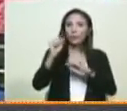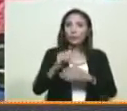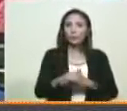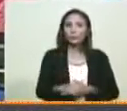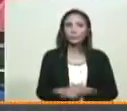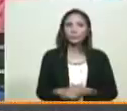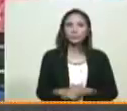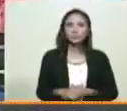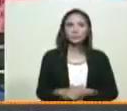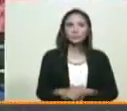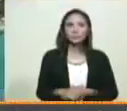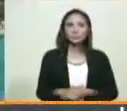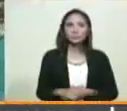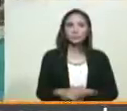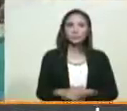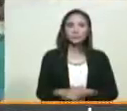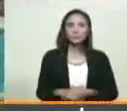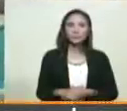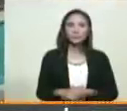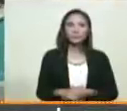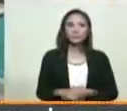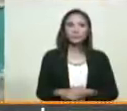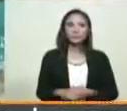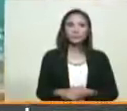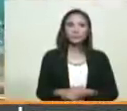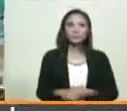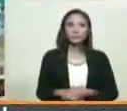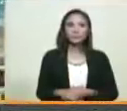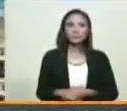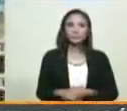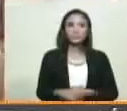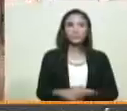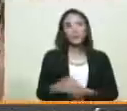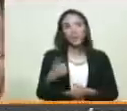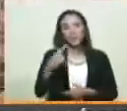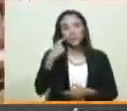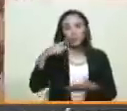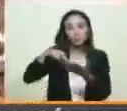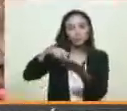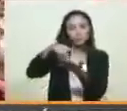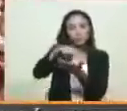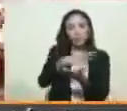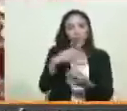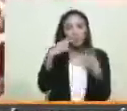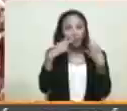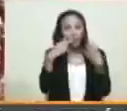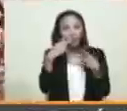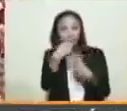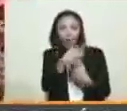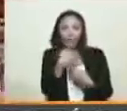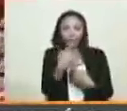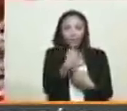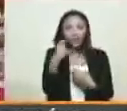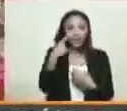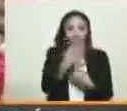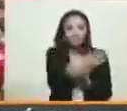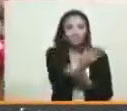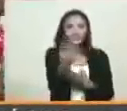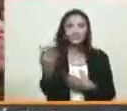Déjame acercarme por aquí. A ver, mi amor. De cerquita.